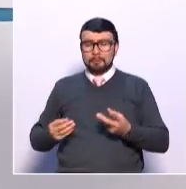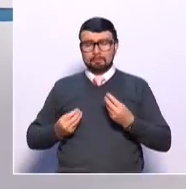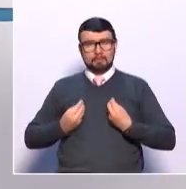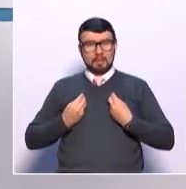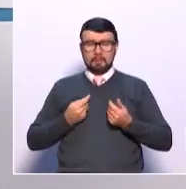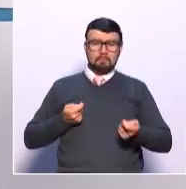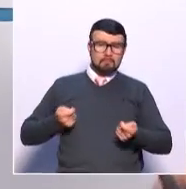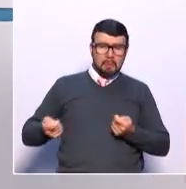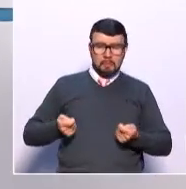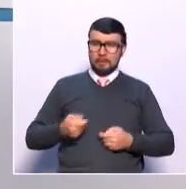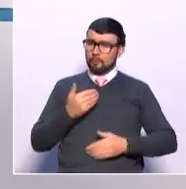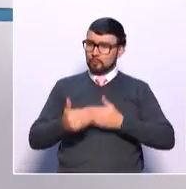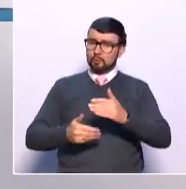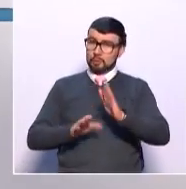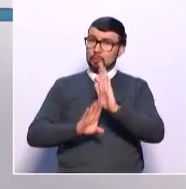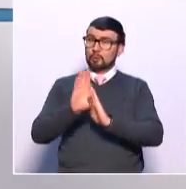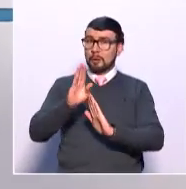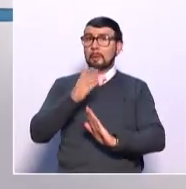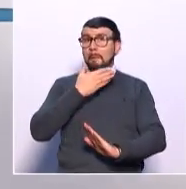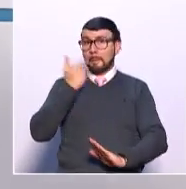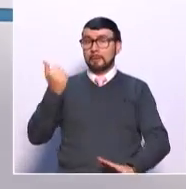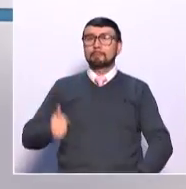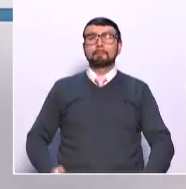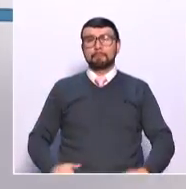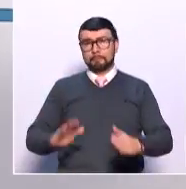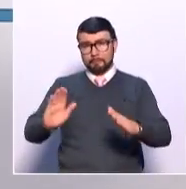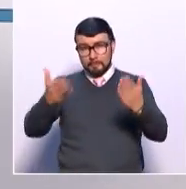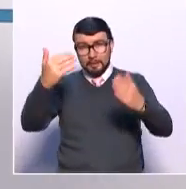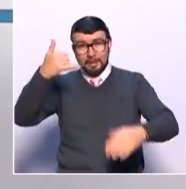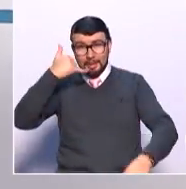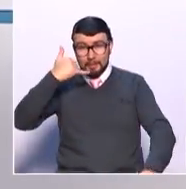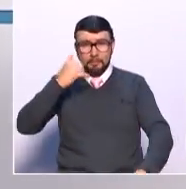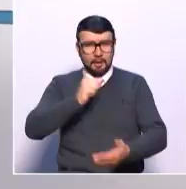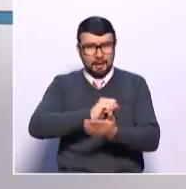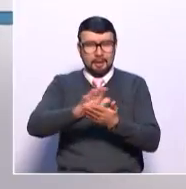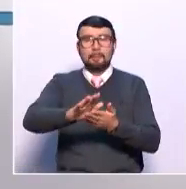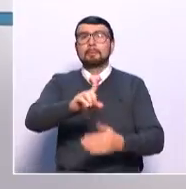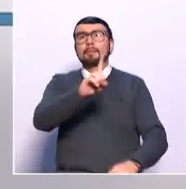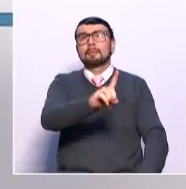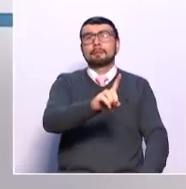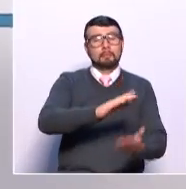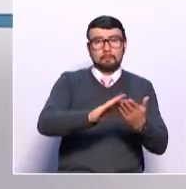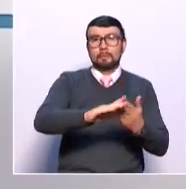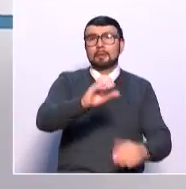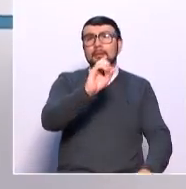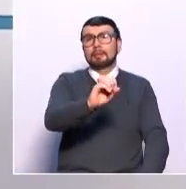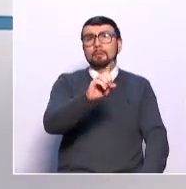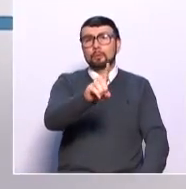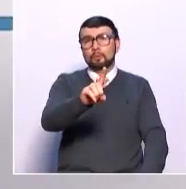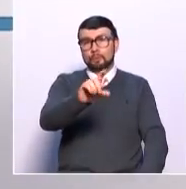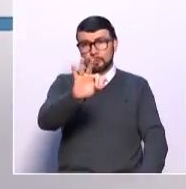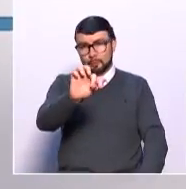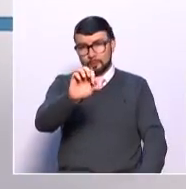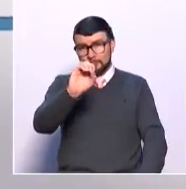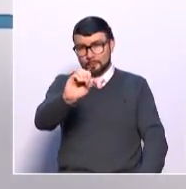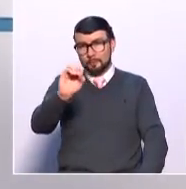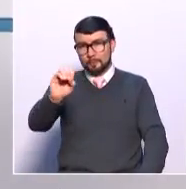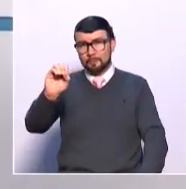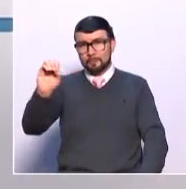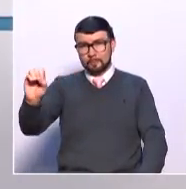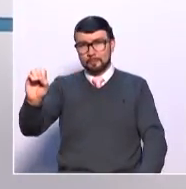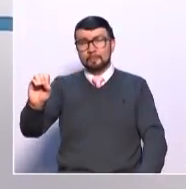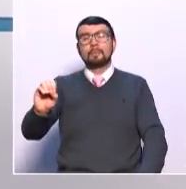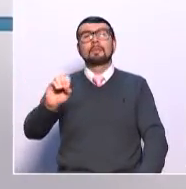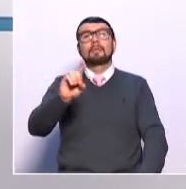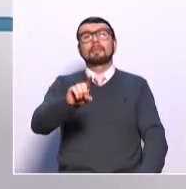mejor nuestra línea gratis 0 18 mil 127 22 20 18 mil 127 22 está libre también para que ustedes